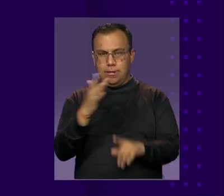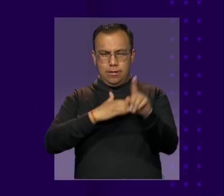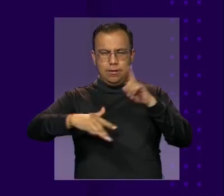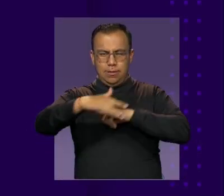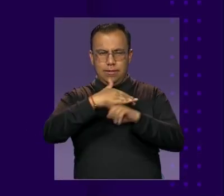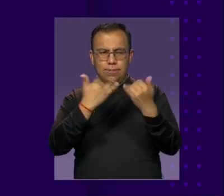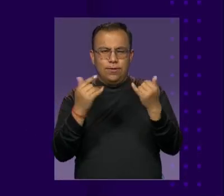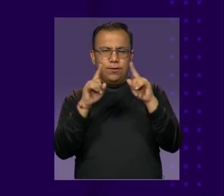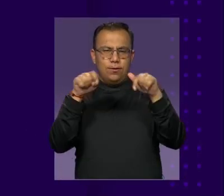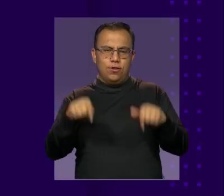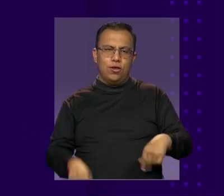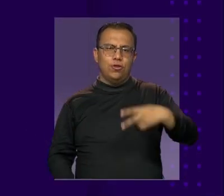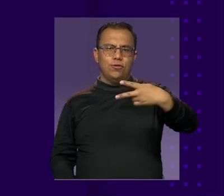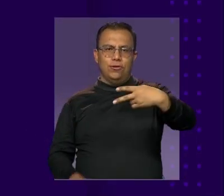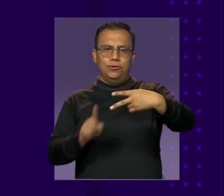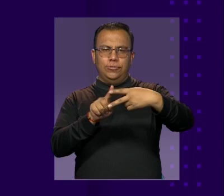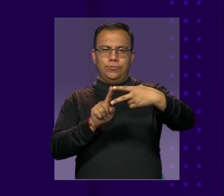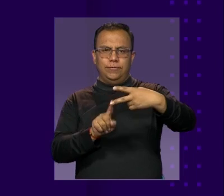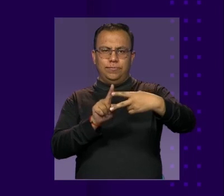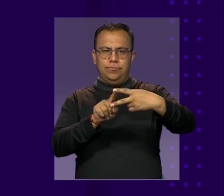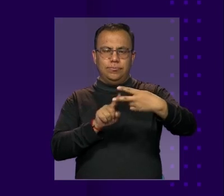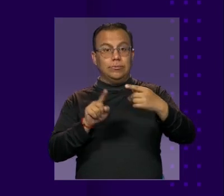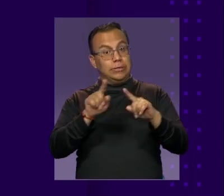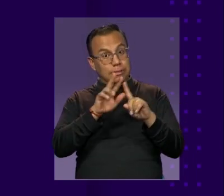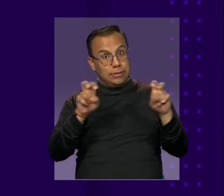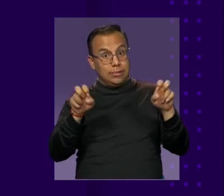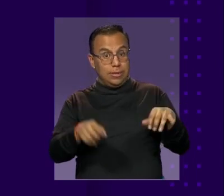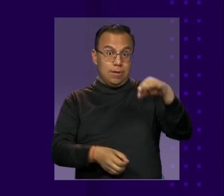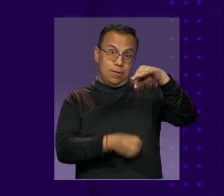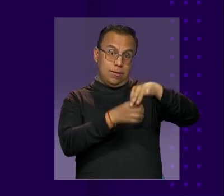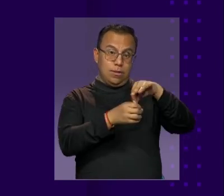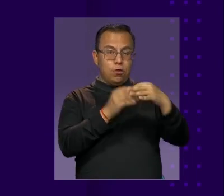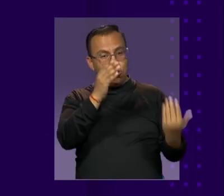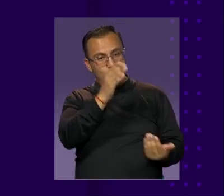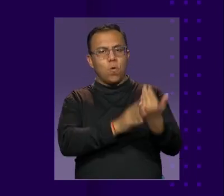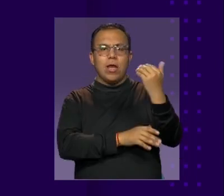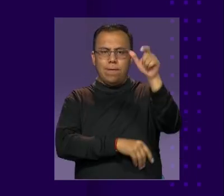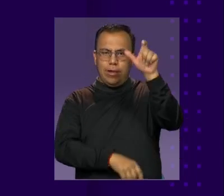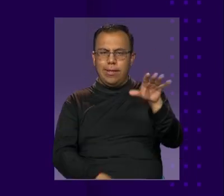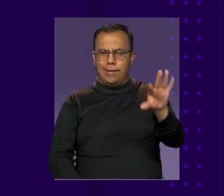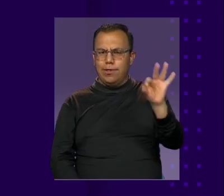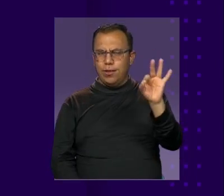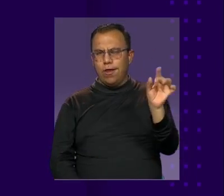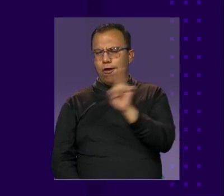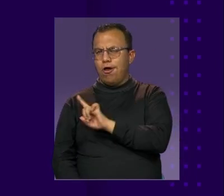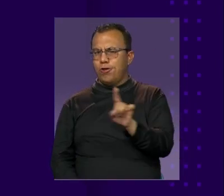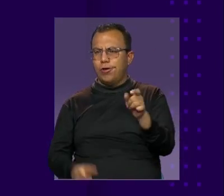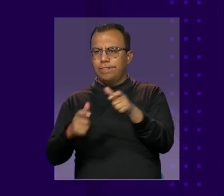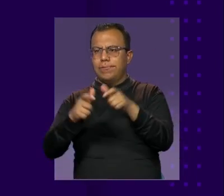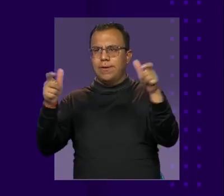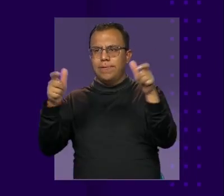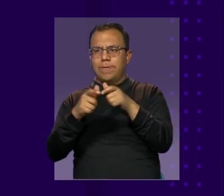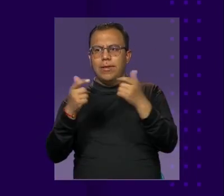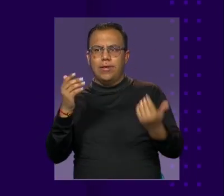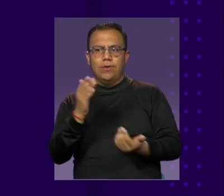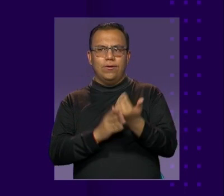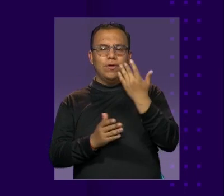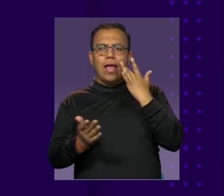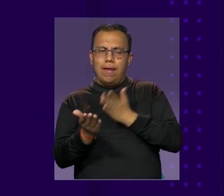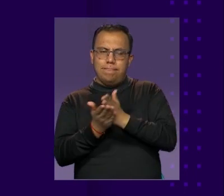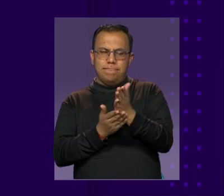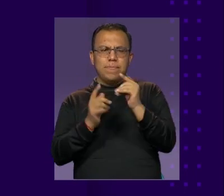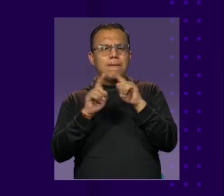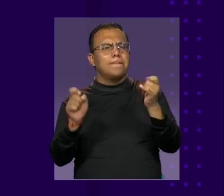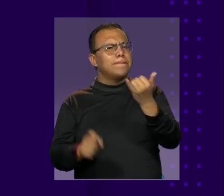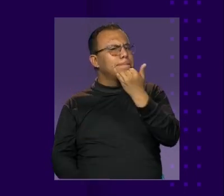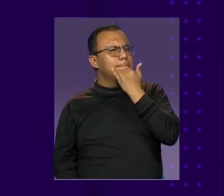hoy tenemos 2 posibles situaciones, que se logre la elección de una nueva fiscal o que no se logren esas mayorías y no haya nueva fiscal y siga la interinidad.